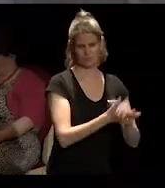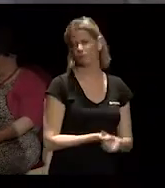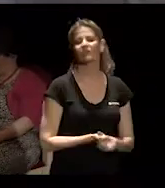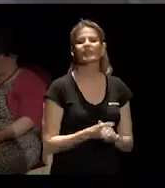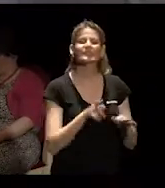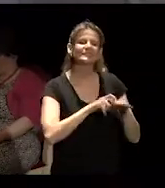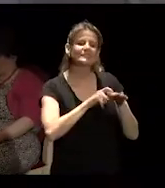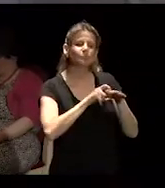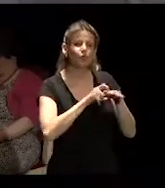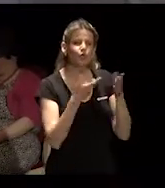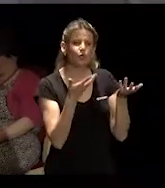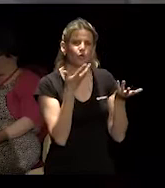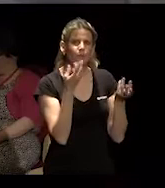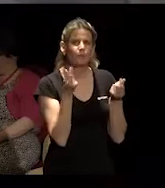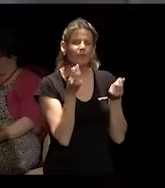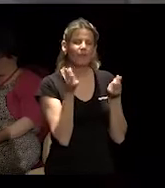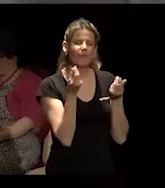qué tipo